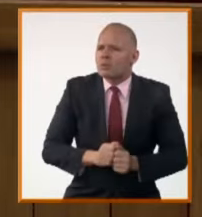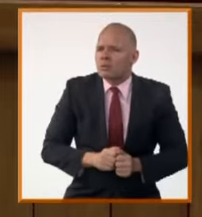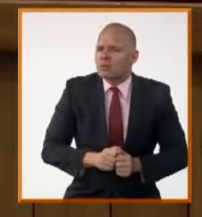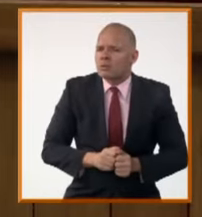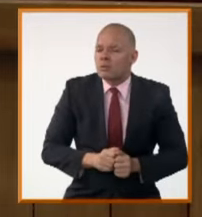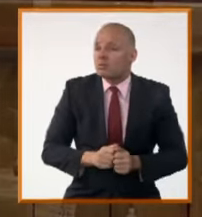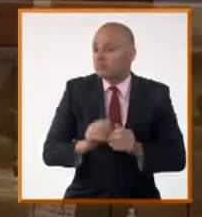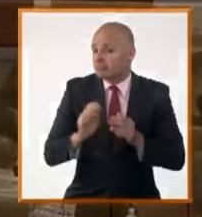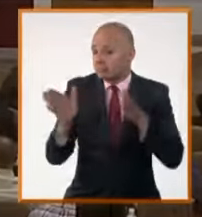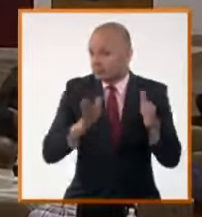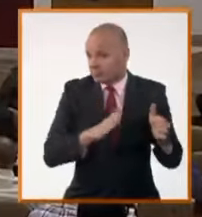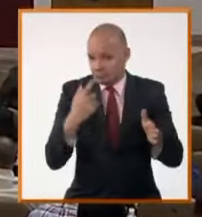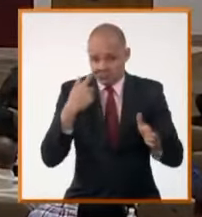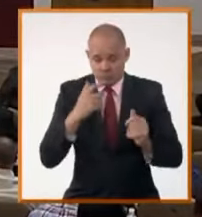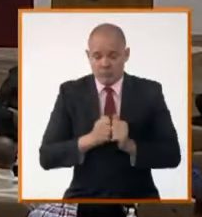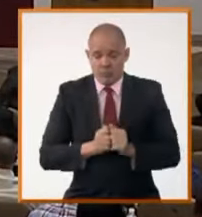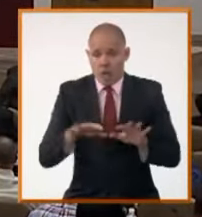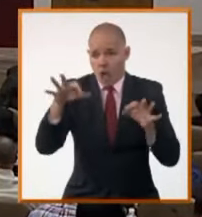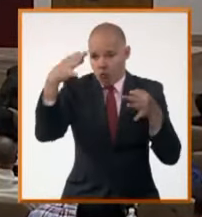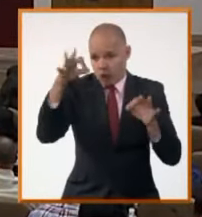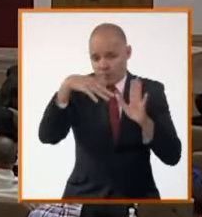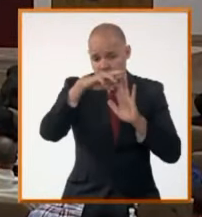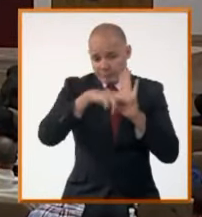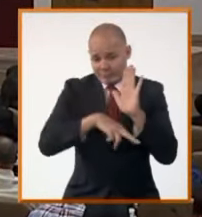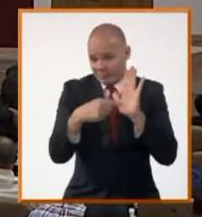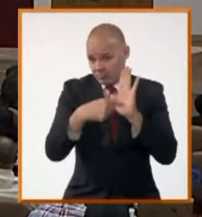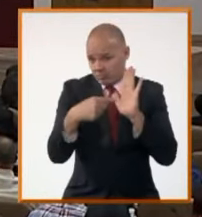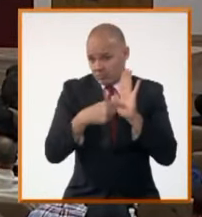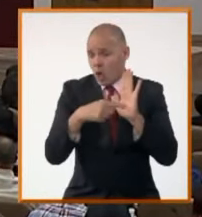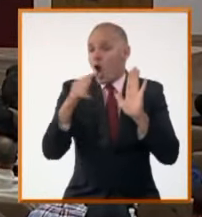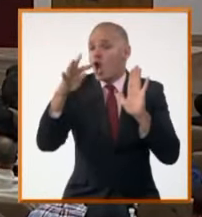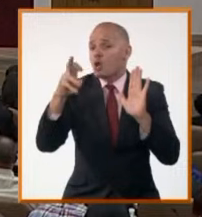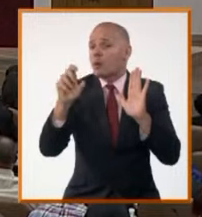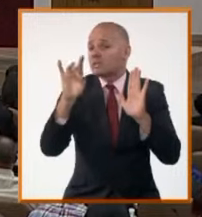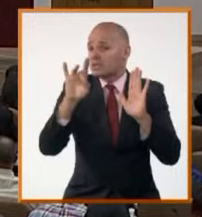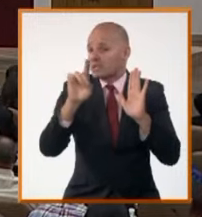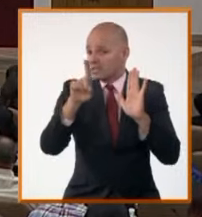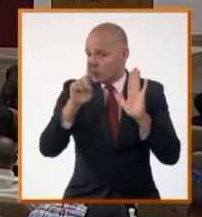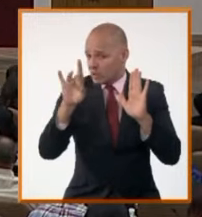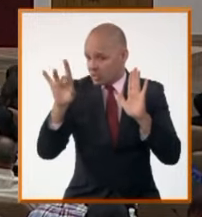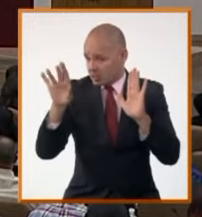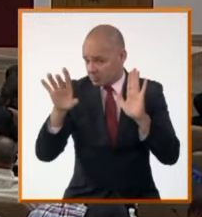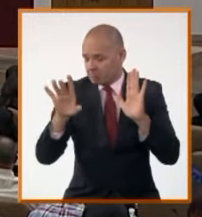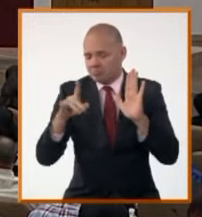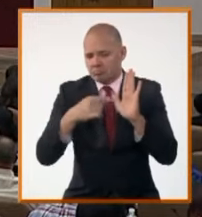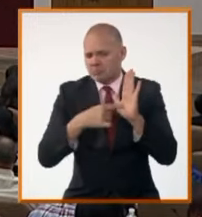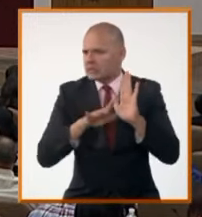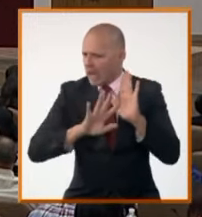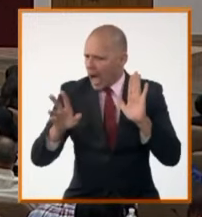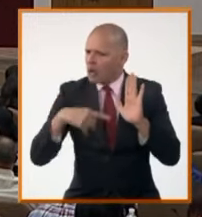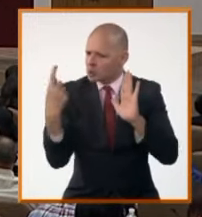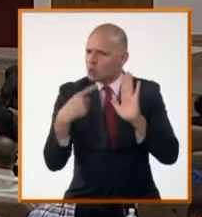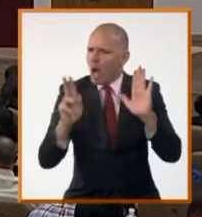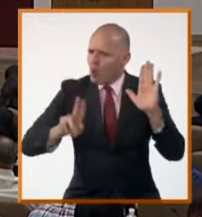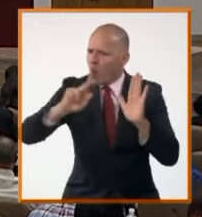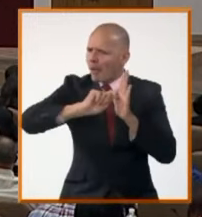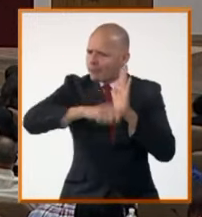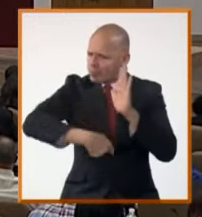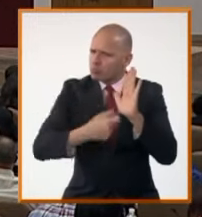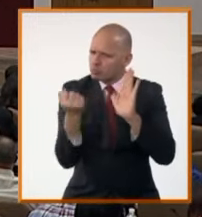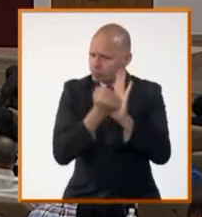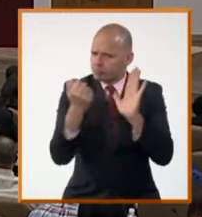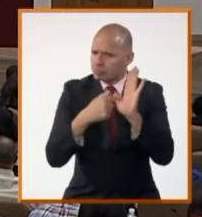la resolución 115, que se hizo con el mejor de los ánimos, para conducir